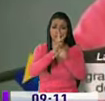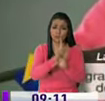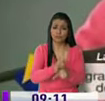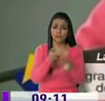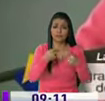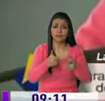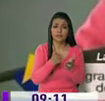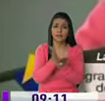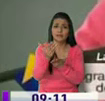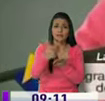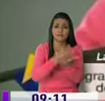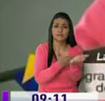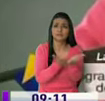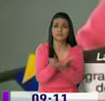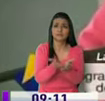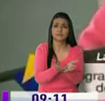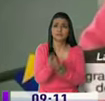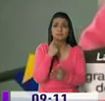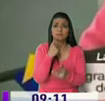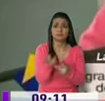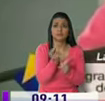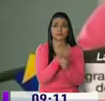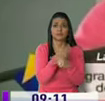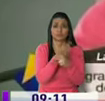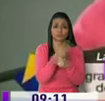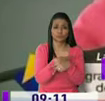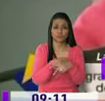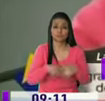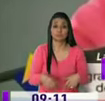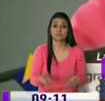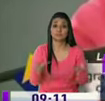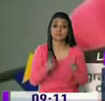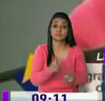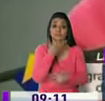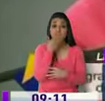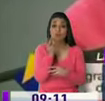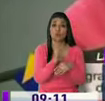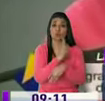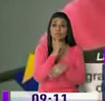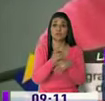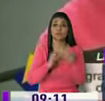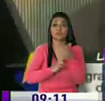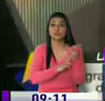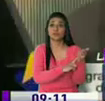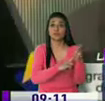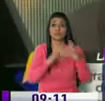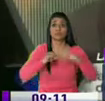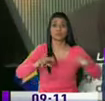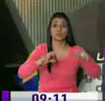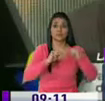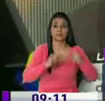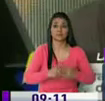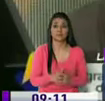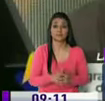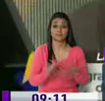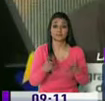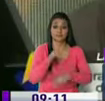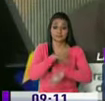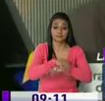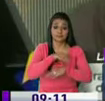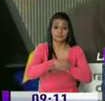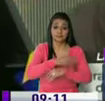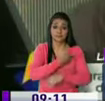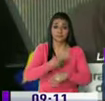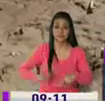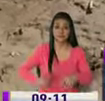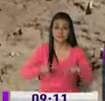acceso a servicios productivos, así como mejorará el uso de los recursos naturales. Ya en horas de la tarde, el presidente